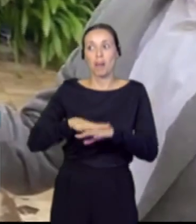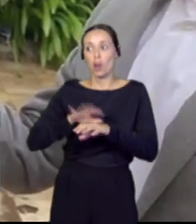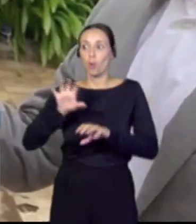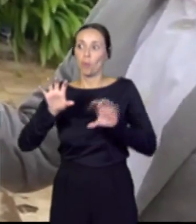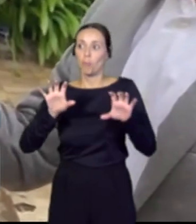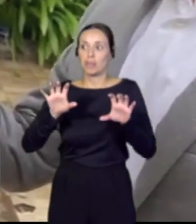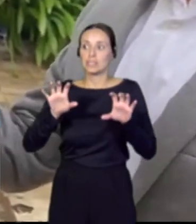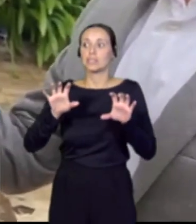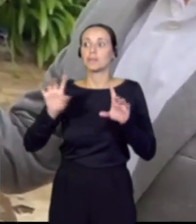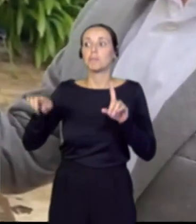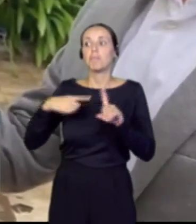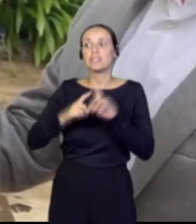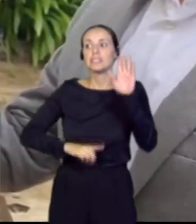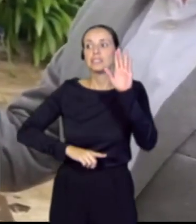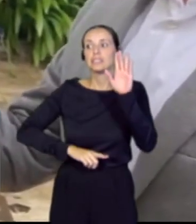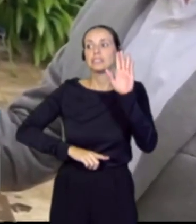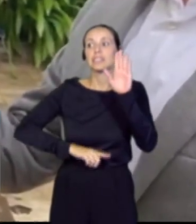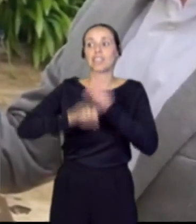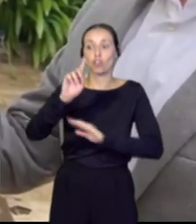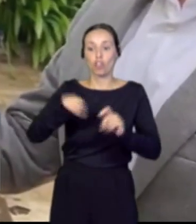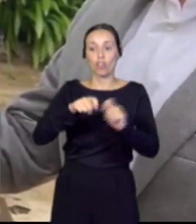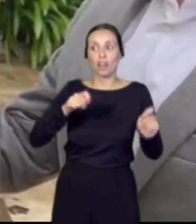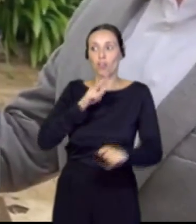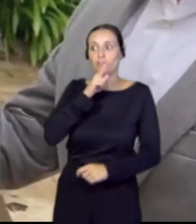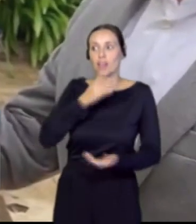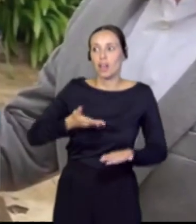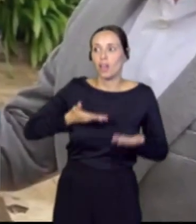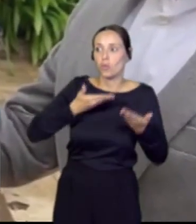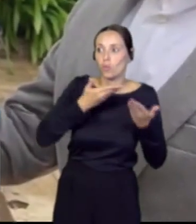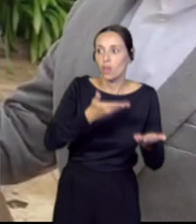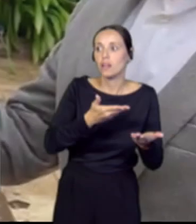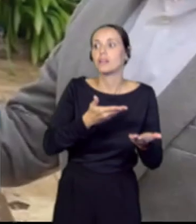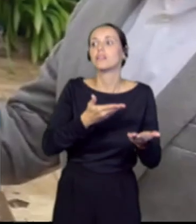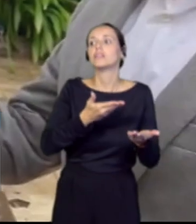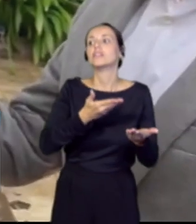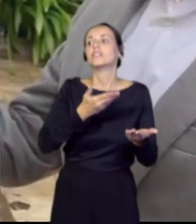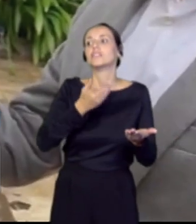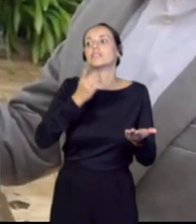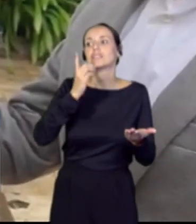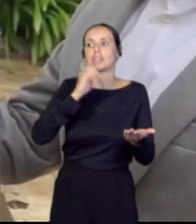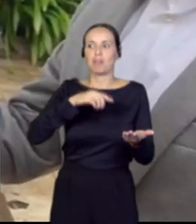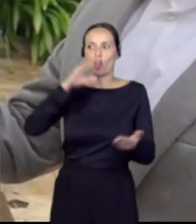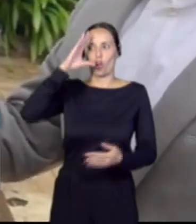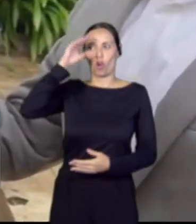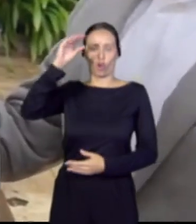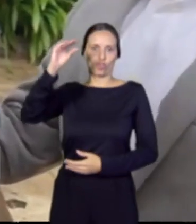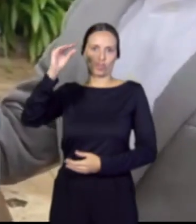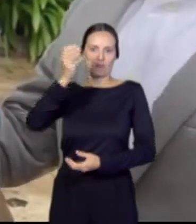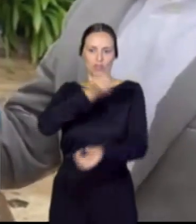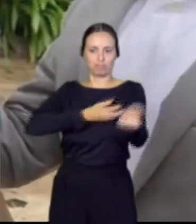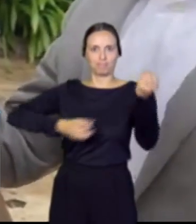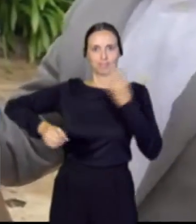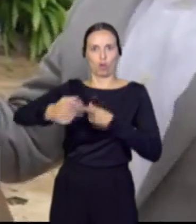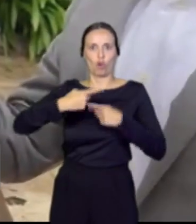trabajar en el desarrollo de Cabo Verde, de aprovechar también el conocimiento y el know-how que tenía Canarias. Y desde